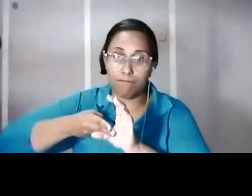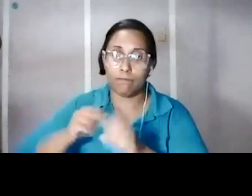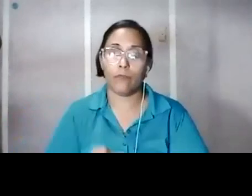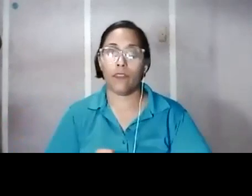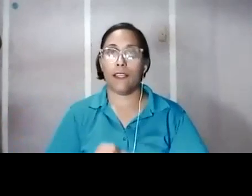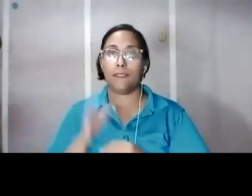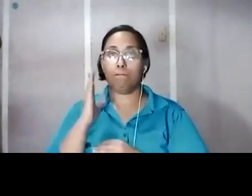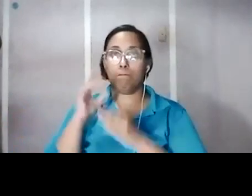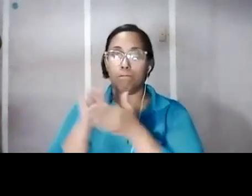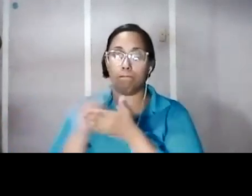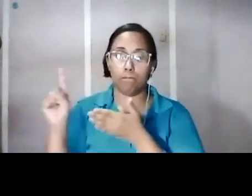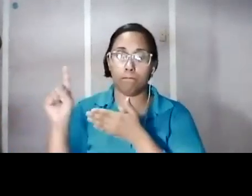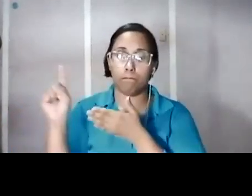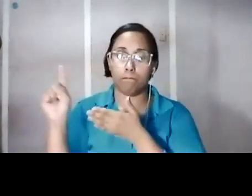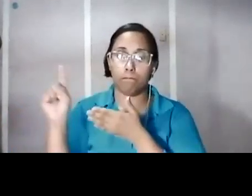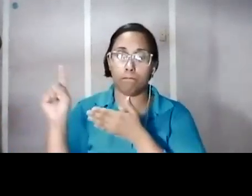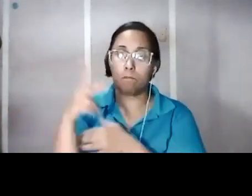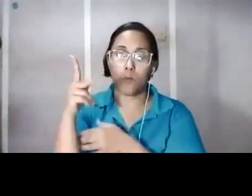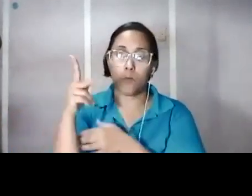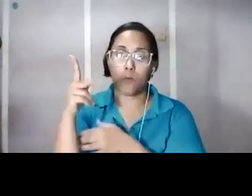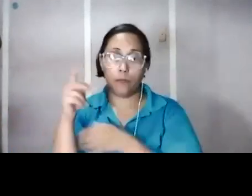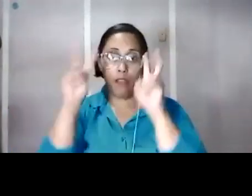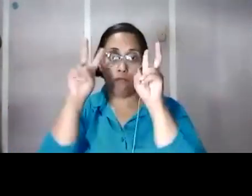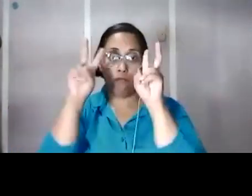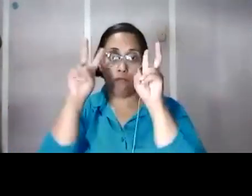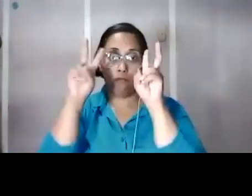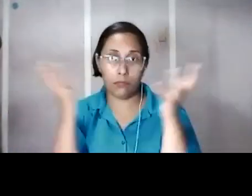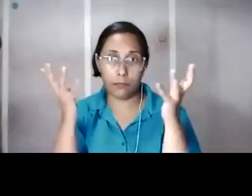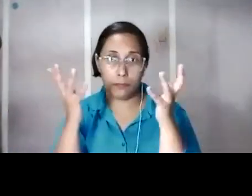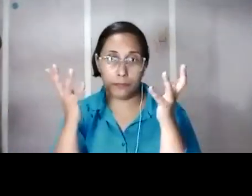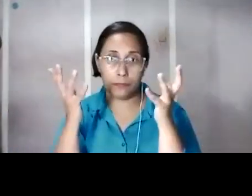del próximo jueves se titula